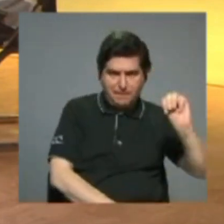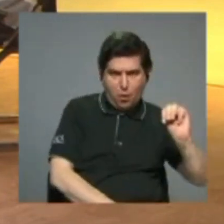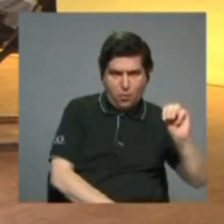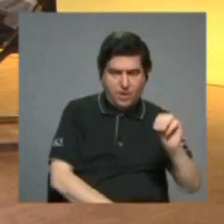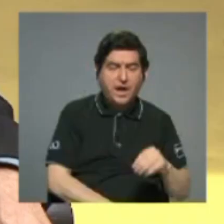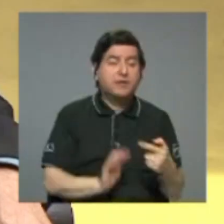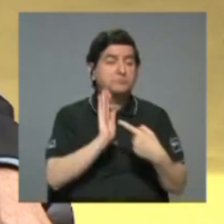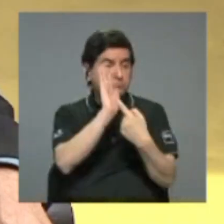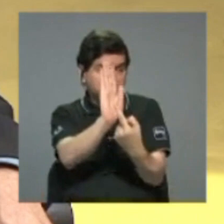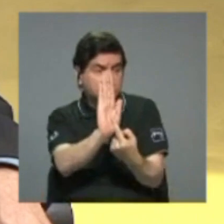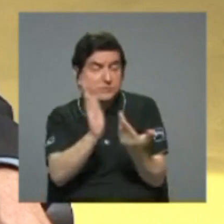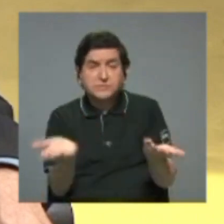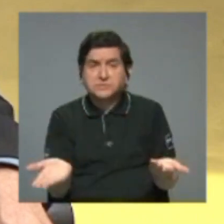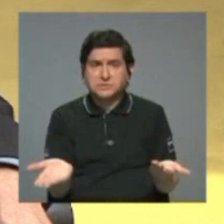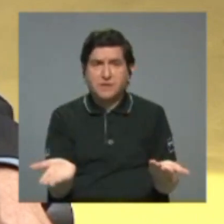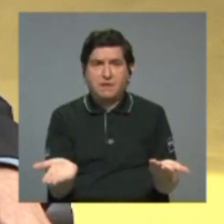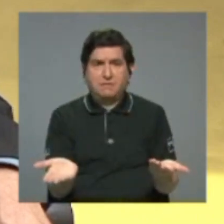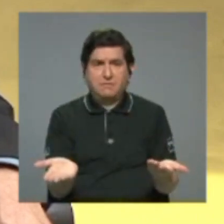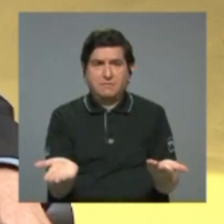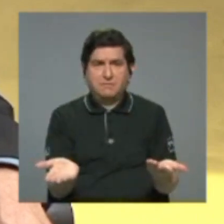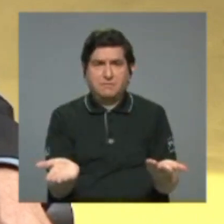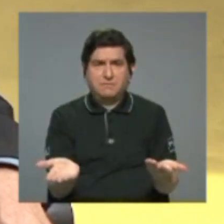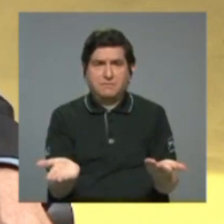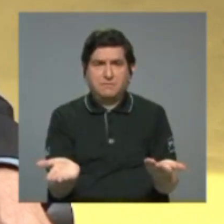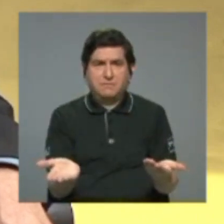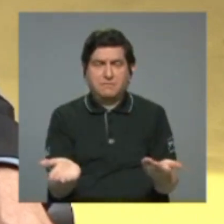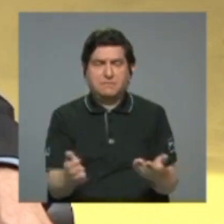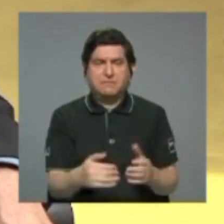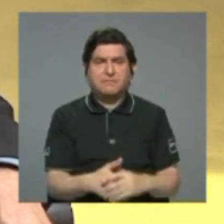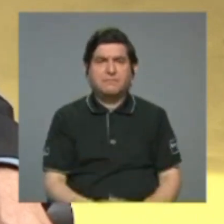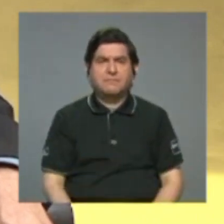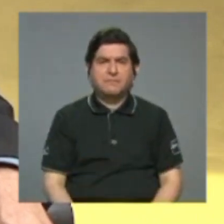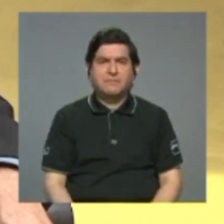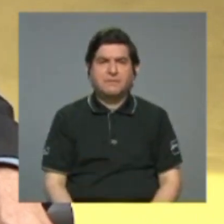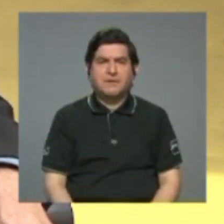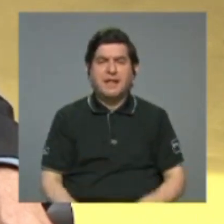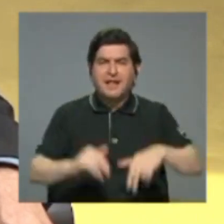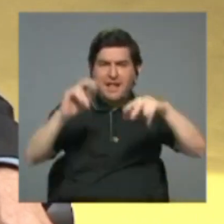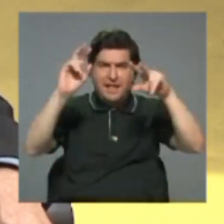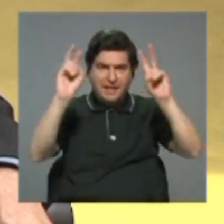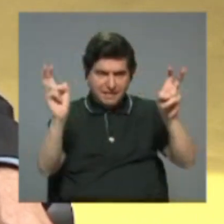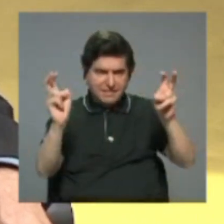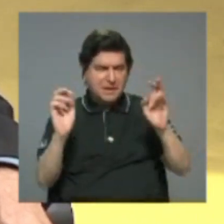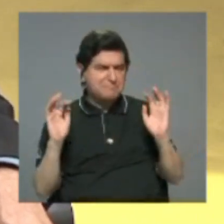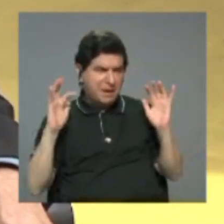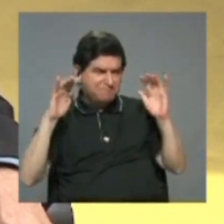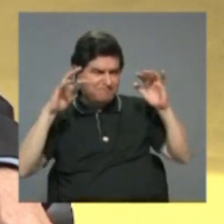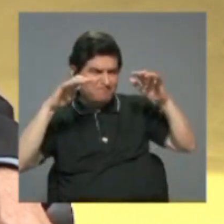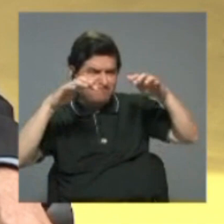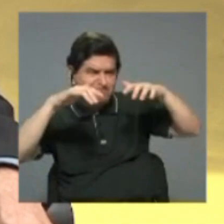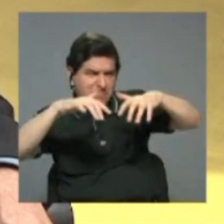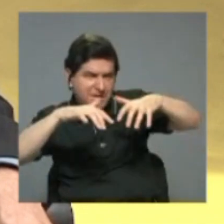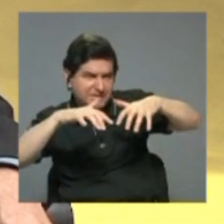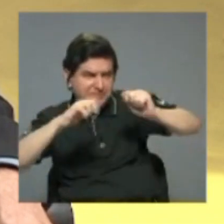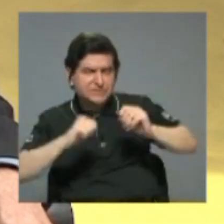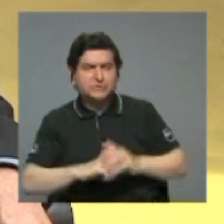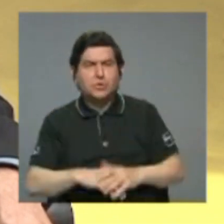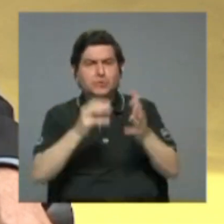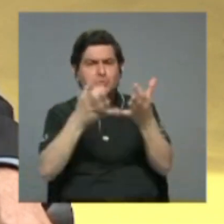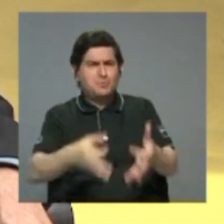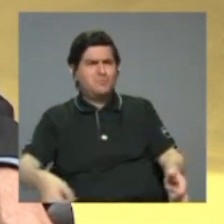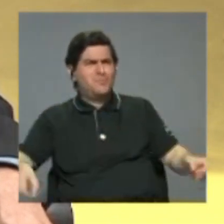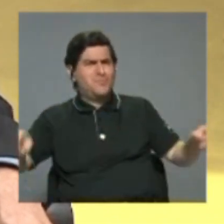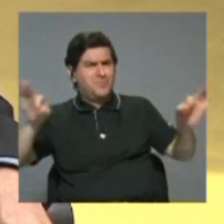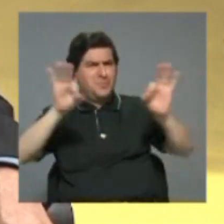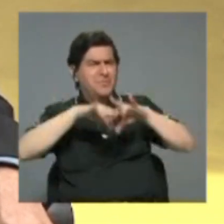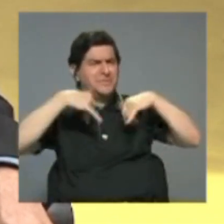muestra eso, de manera que sobre el tema de las migraciones es